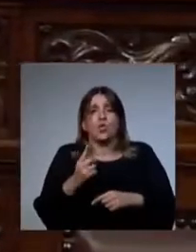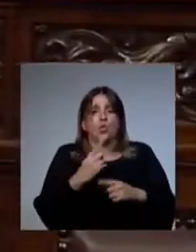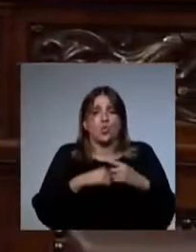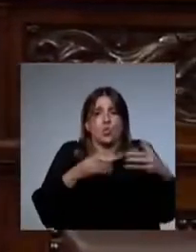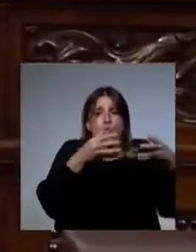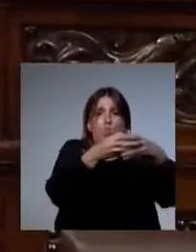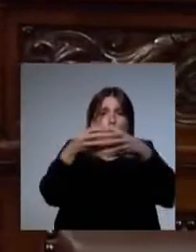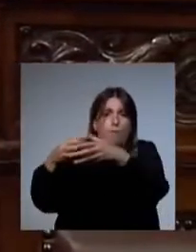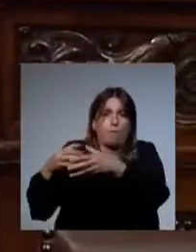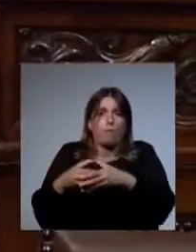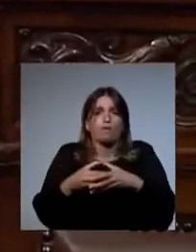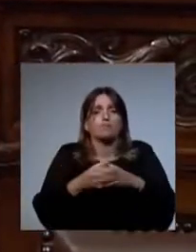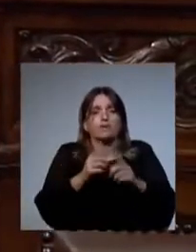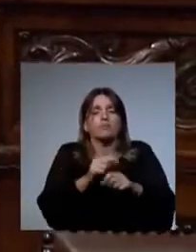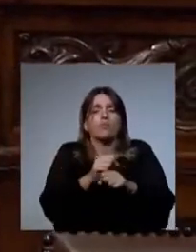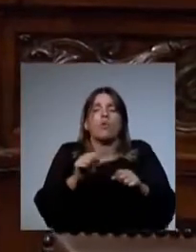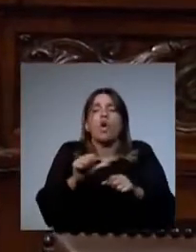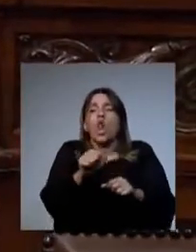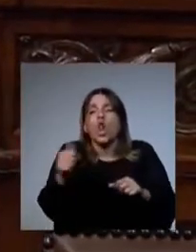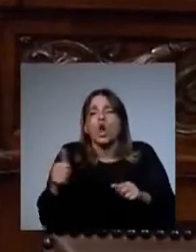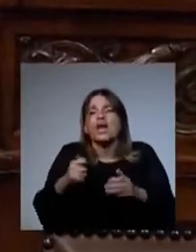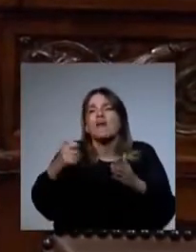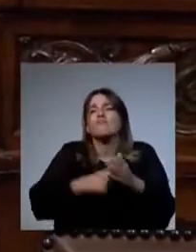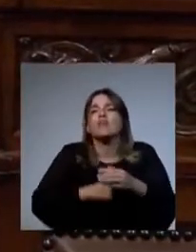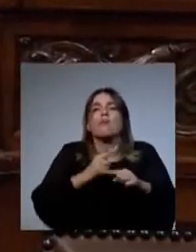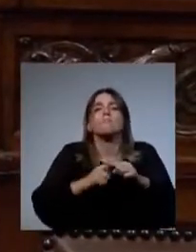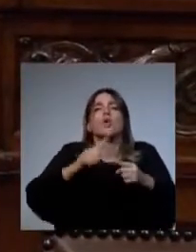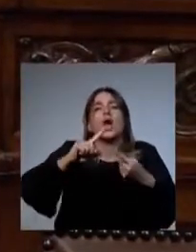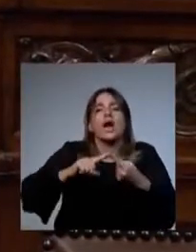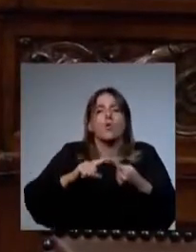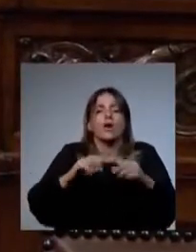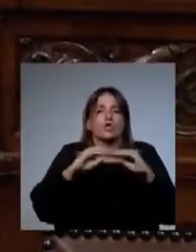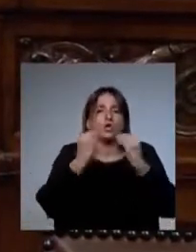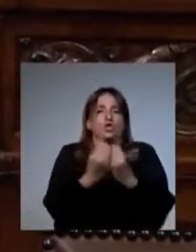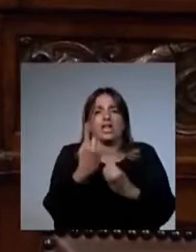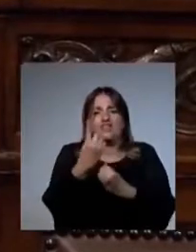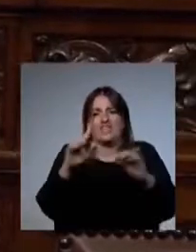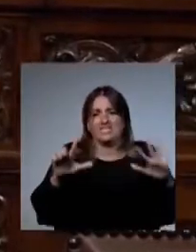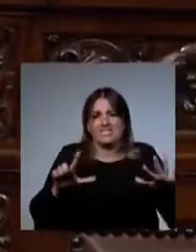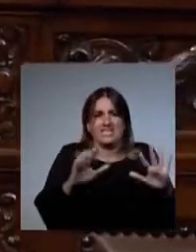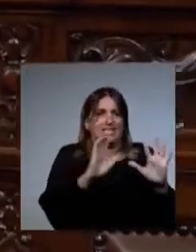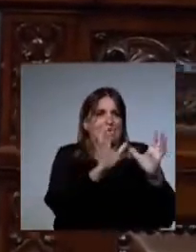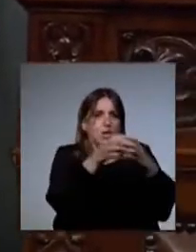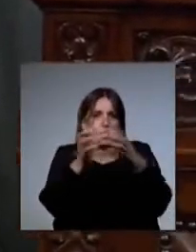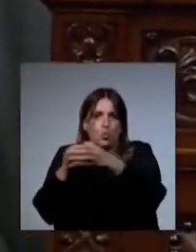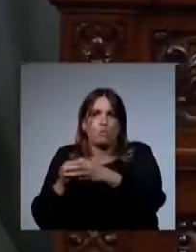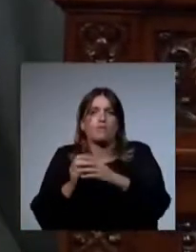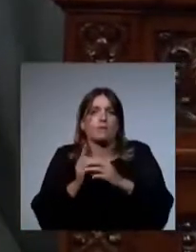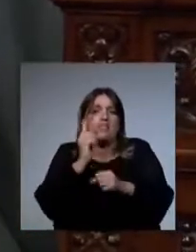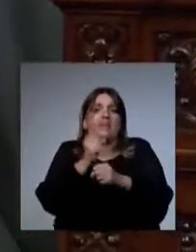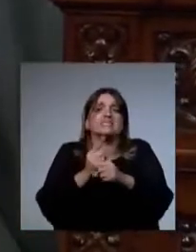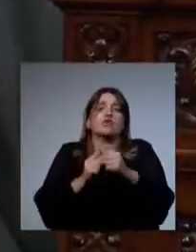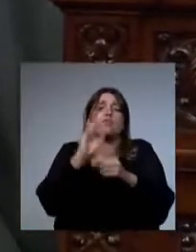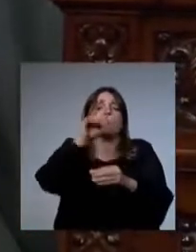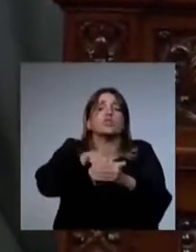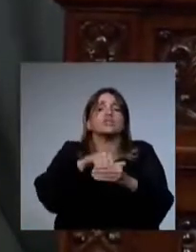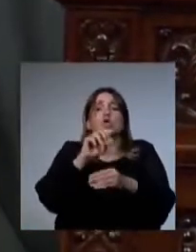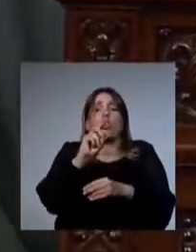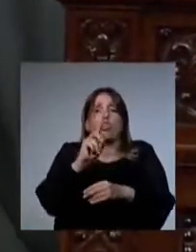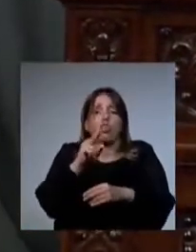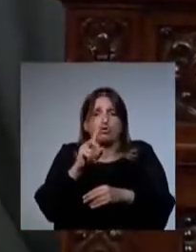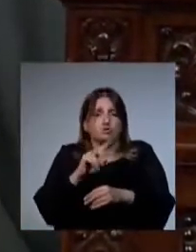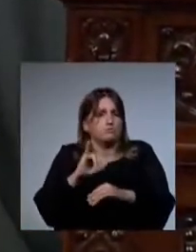abrieron, se alcanzó la firma por acuerdo de partes en 17 casos, se resolvieron por votación 12